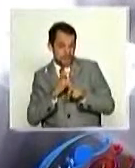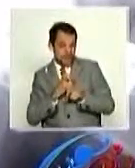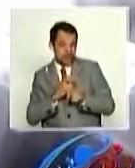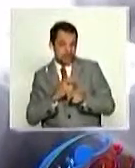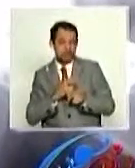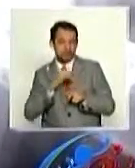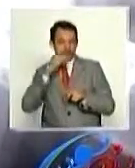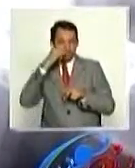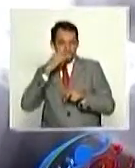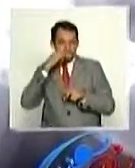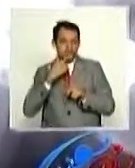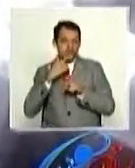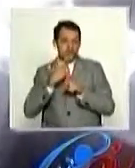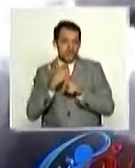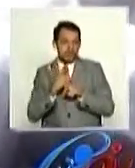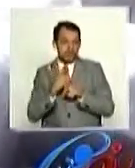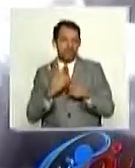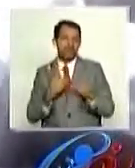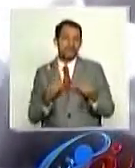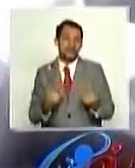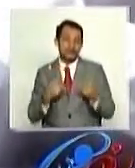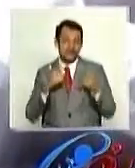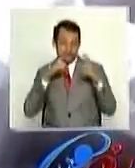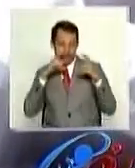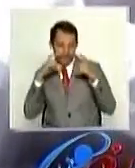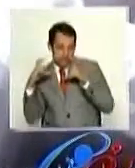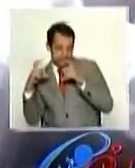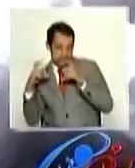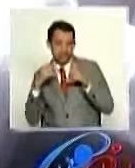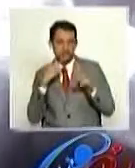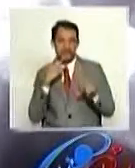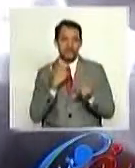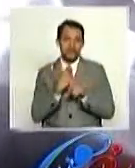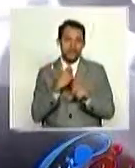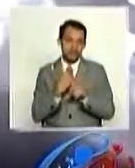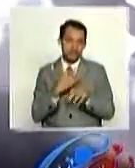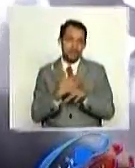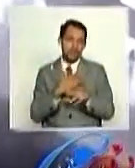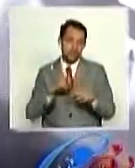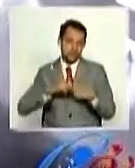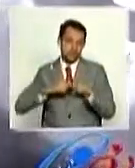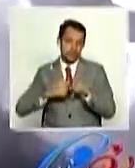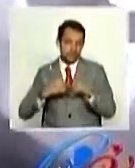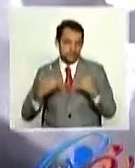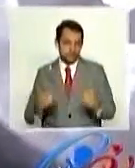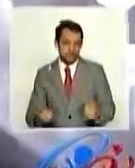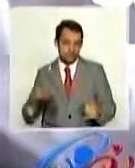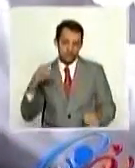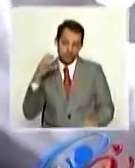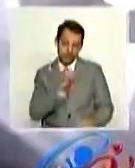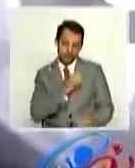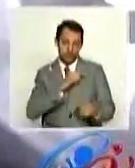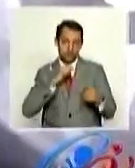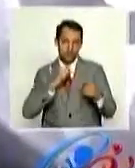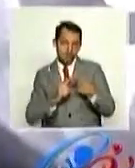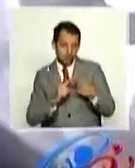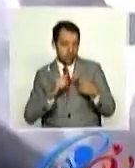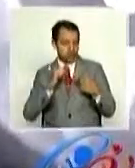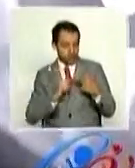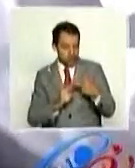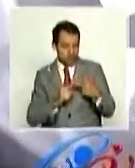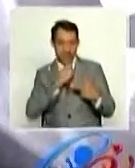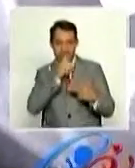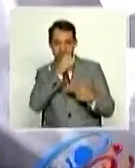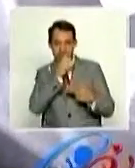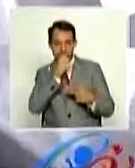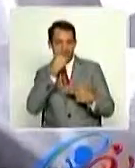restos radiculares. En esta radiografía diagnosticamos que hay 1 y 2 dientes que debemos